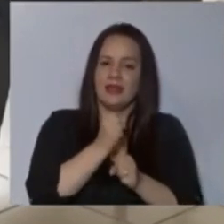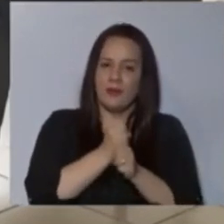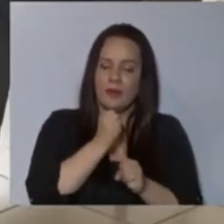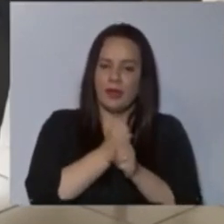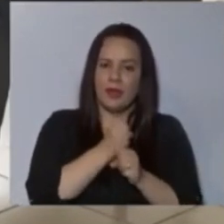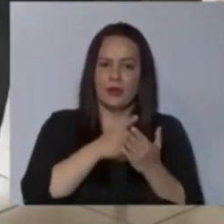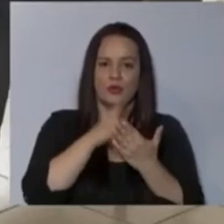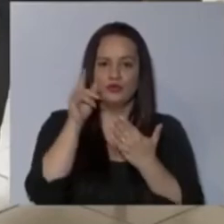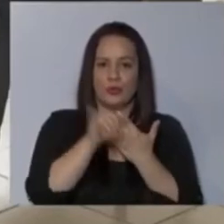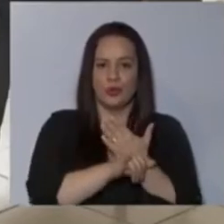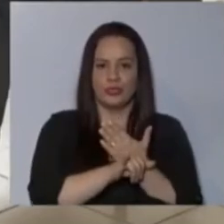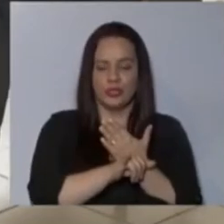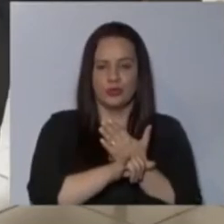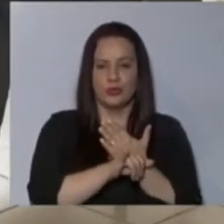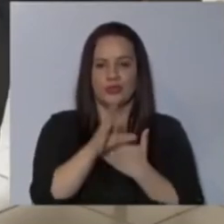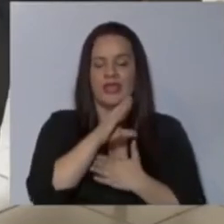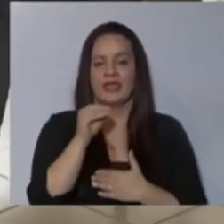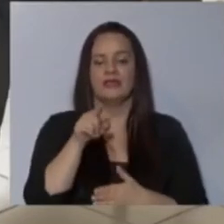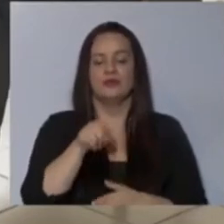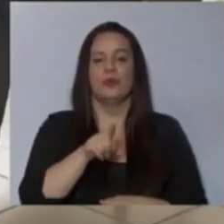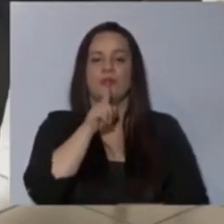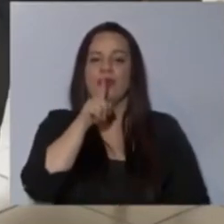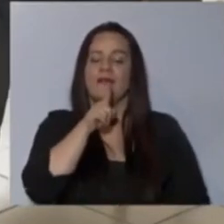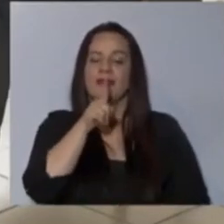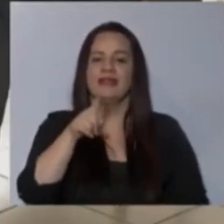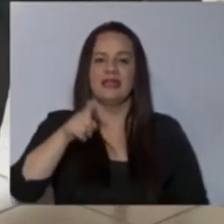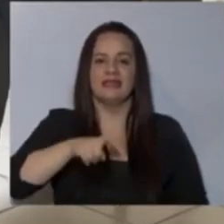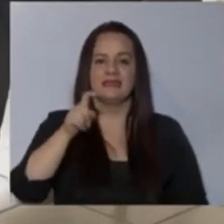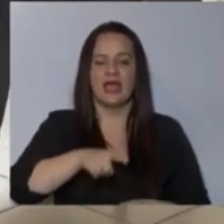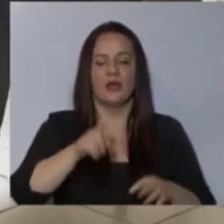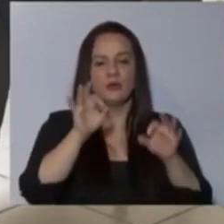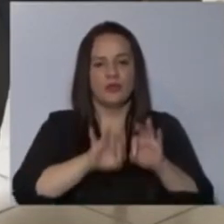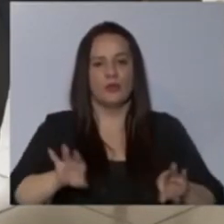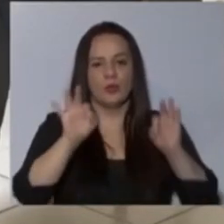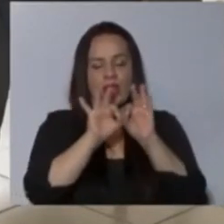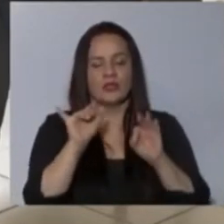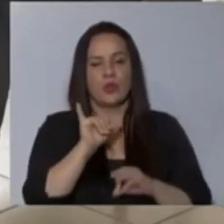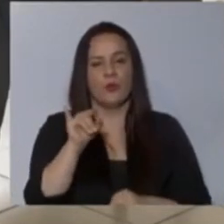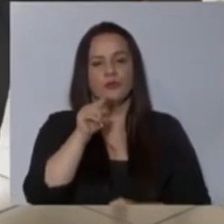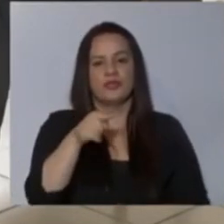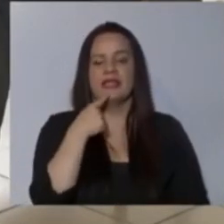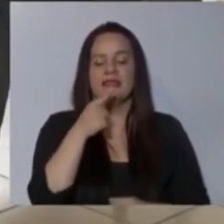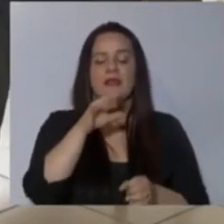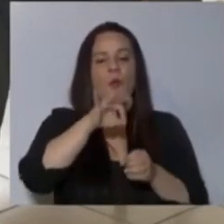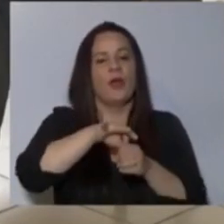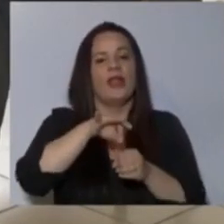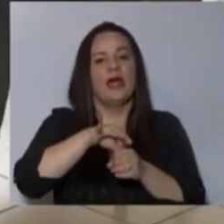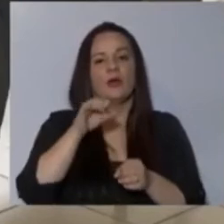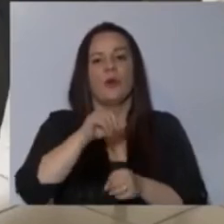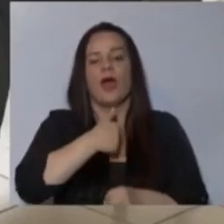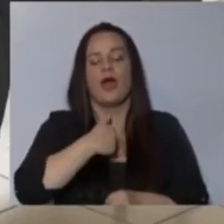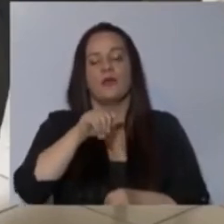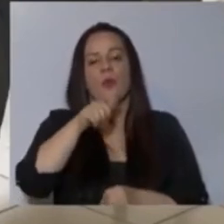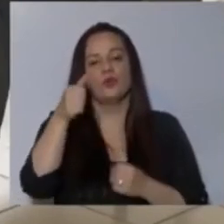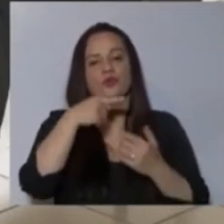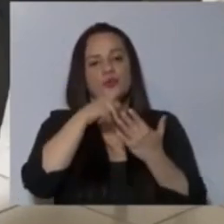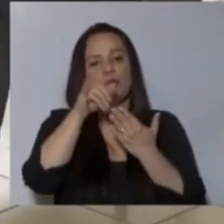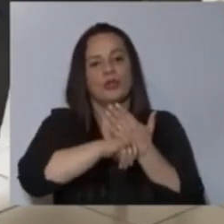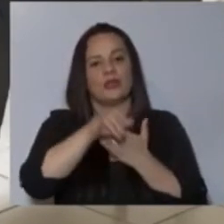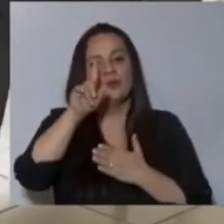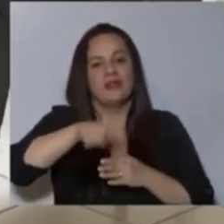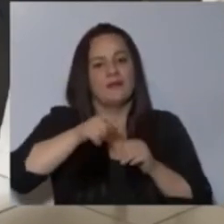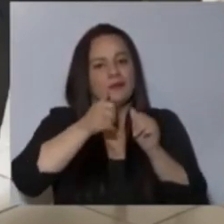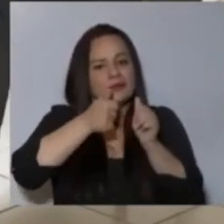de trabajar los proyectos que son realmente necesarios e importantes, como lo dijo usted, el agro, pero hay otros proyectos también que debemos